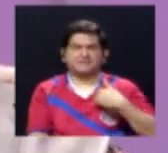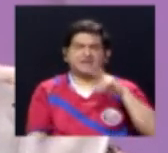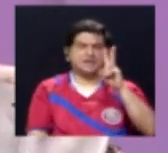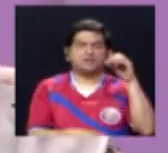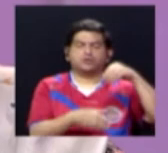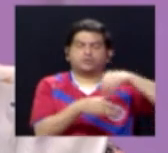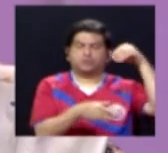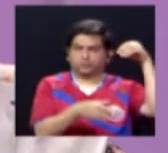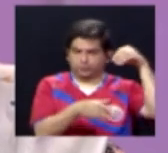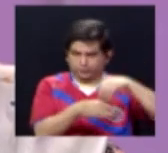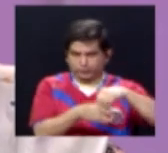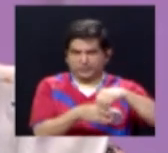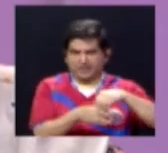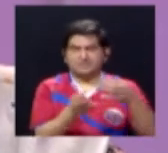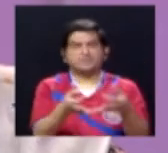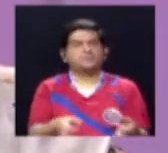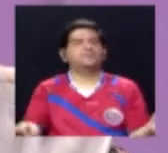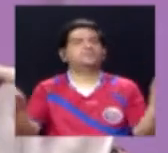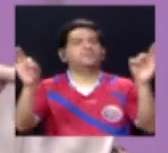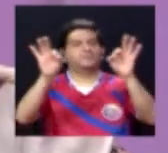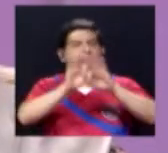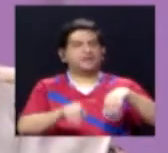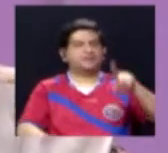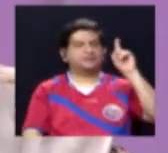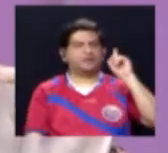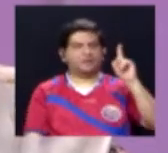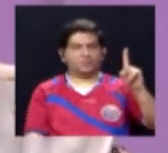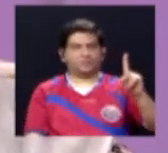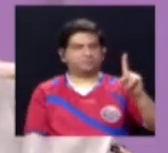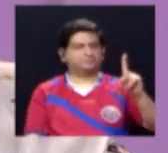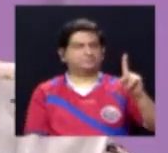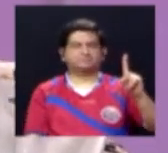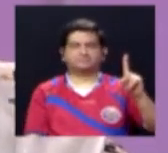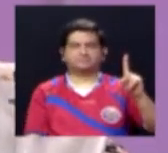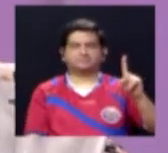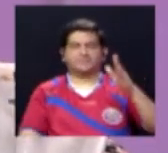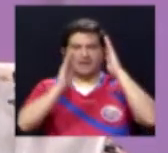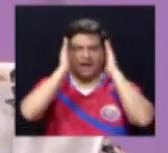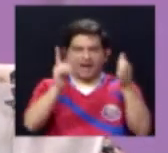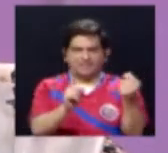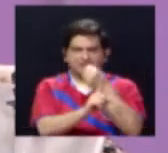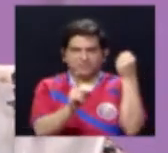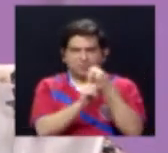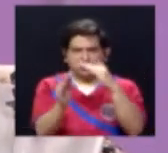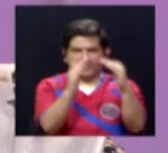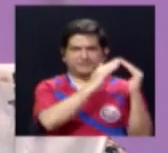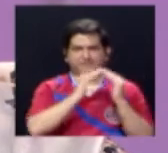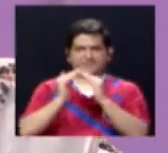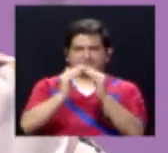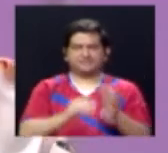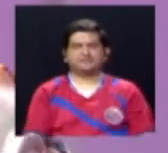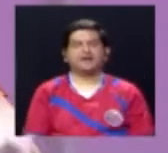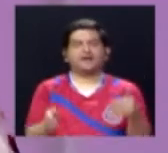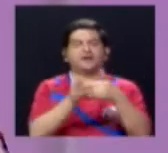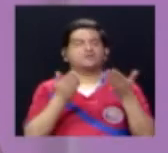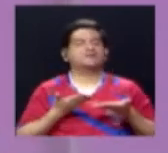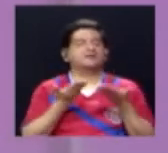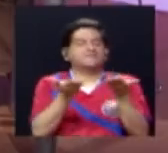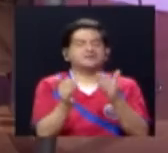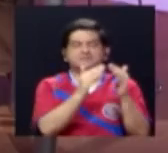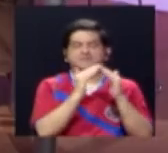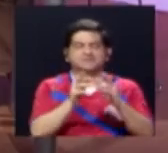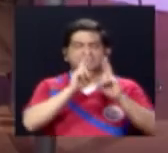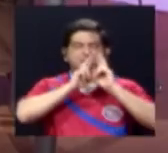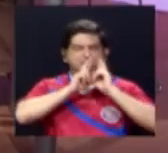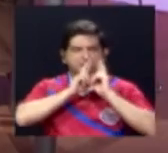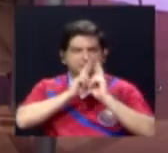componentes importantes uno es atender la violencia en las comunidades es devolverle a las comunidades